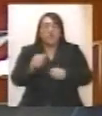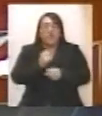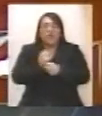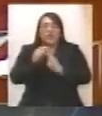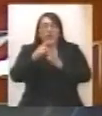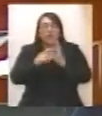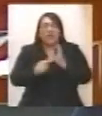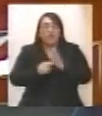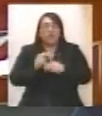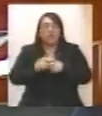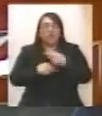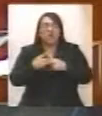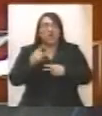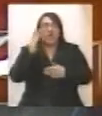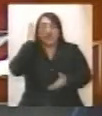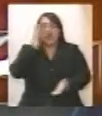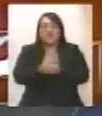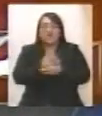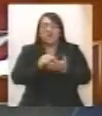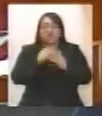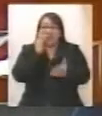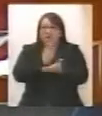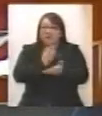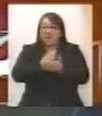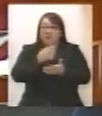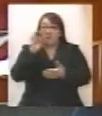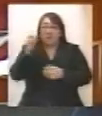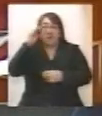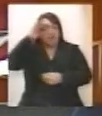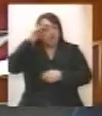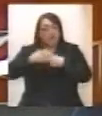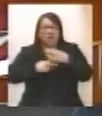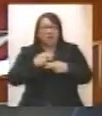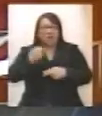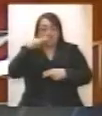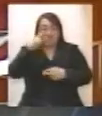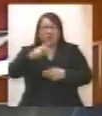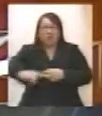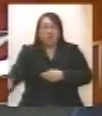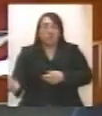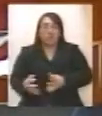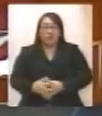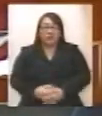de un registro nacional de sanciones disciplinarias de la Policía Nacional del Perú.